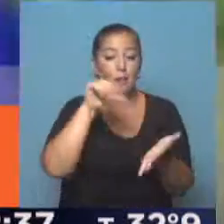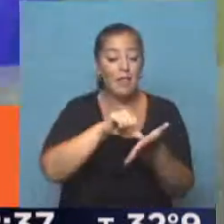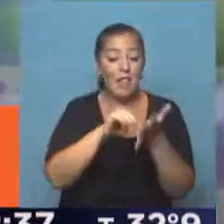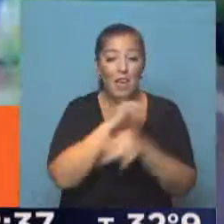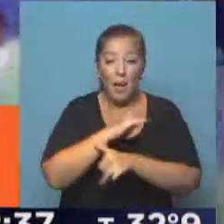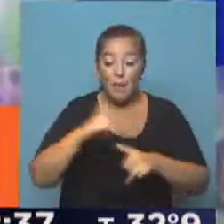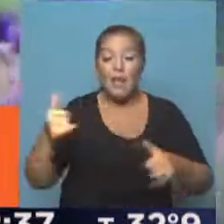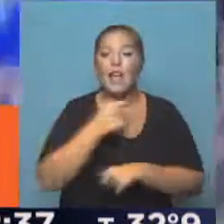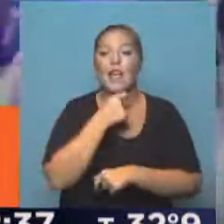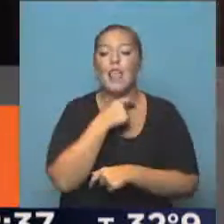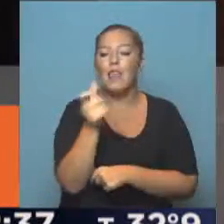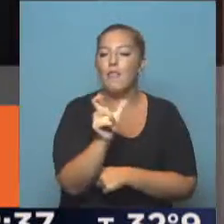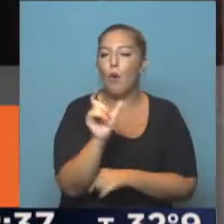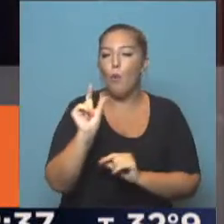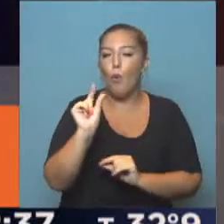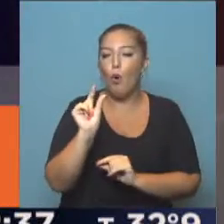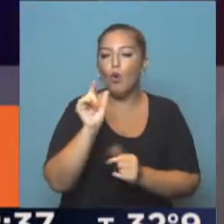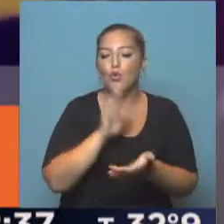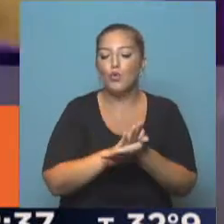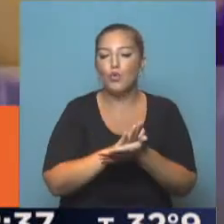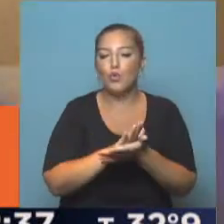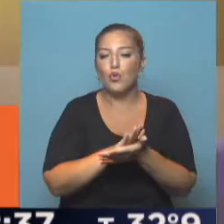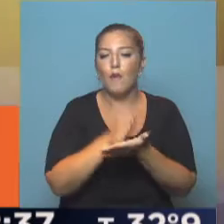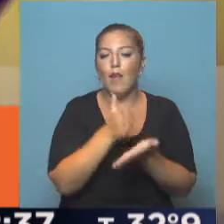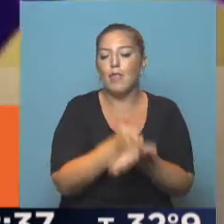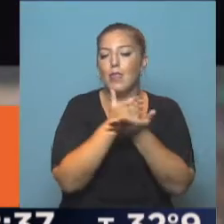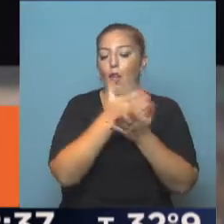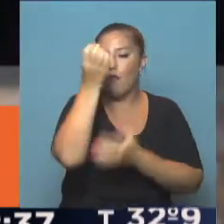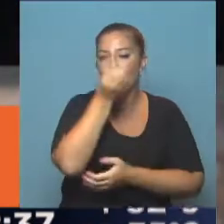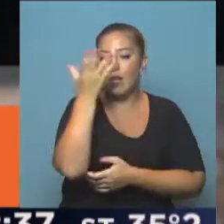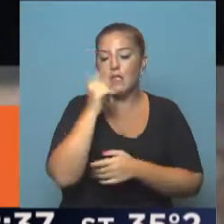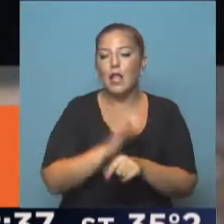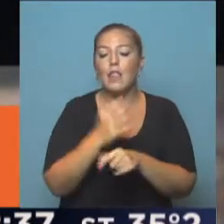campaña buscó diferenciarse un poco de la ortodoxia oficialista,